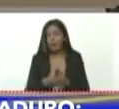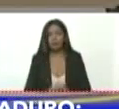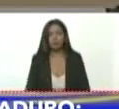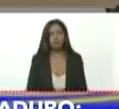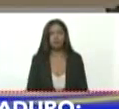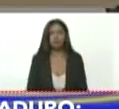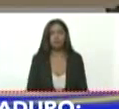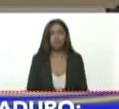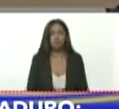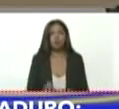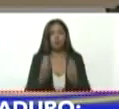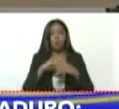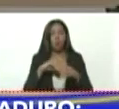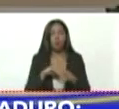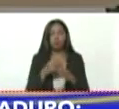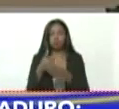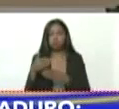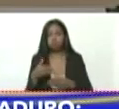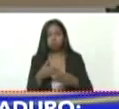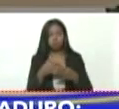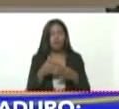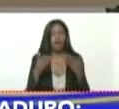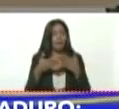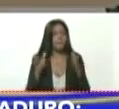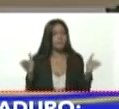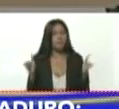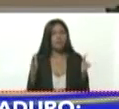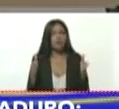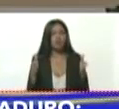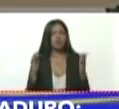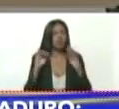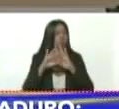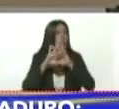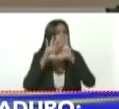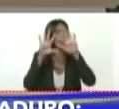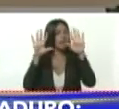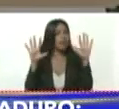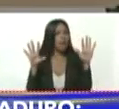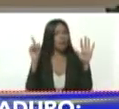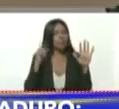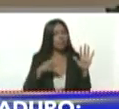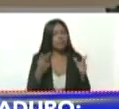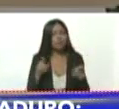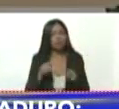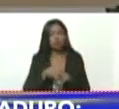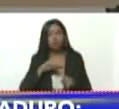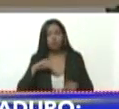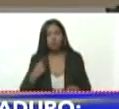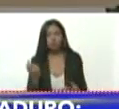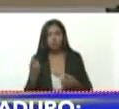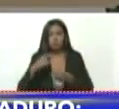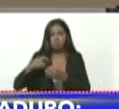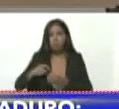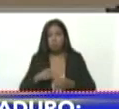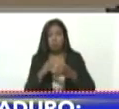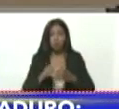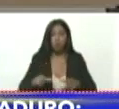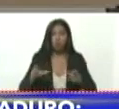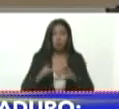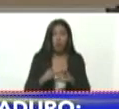en los acuerdos parciales, abiertos y transparentes, a los cuales se podrán sumar todos los